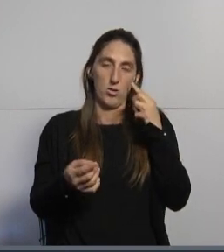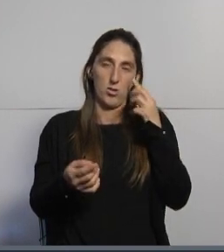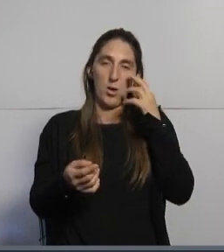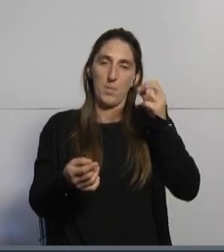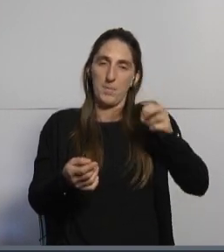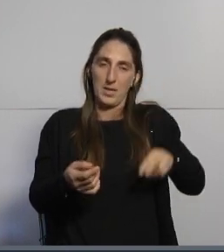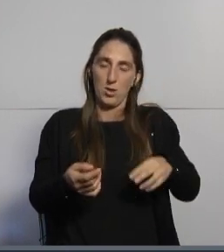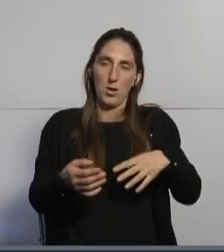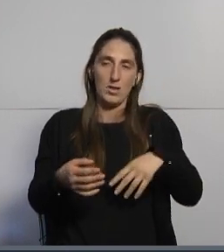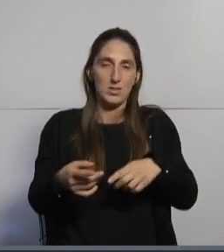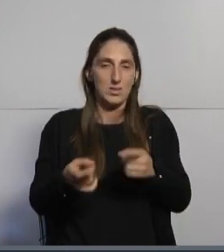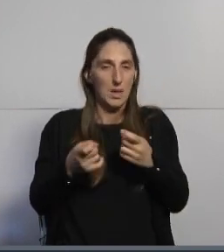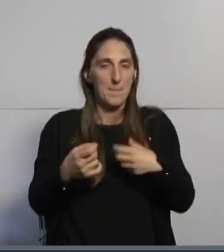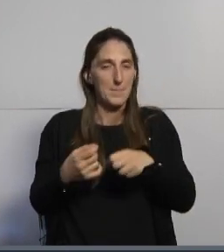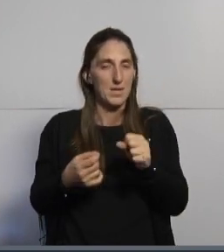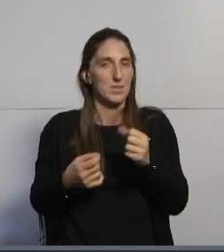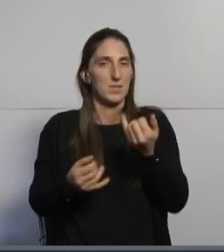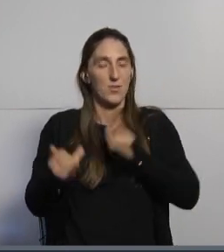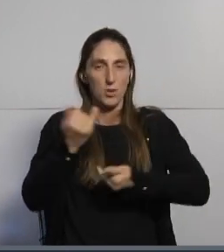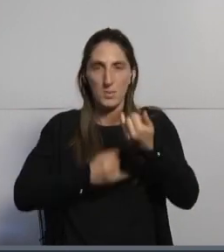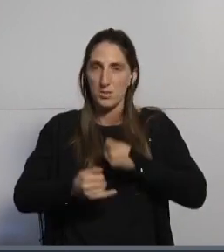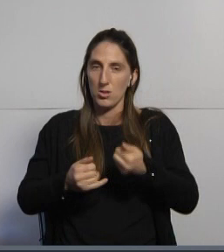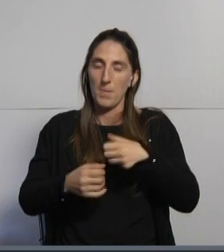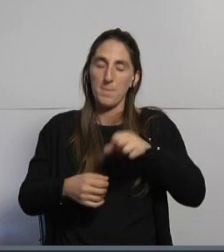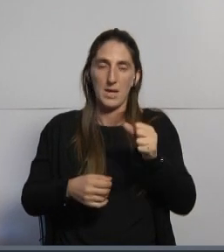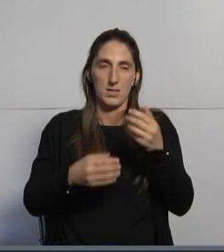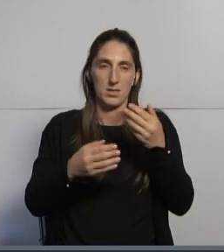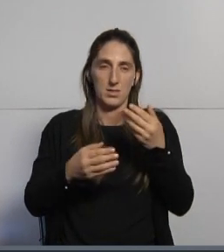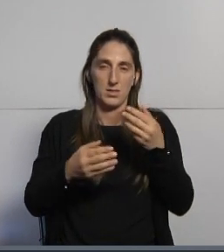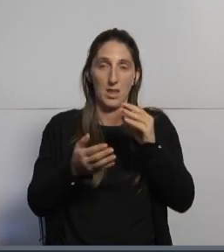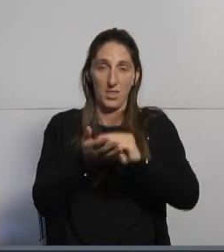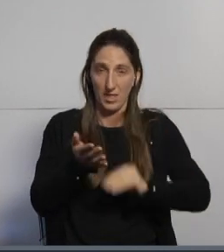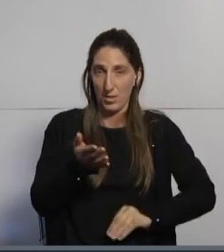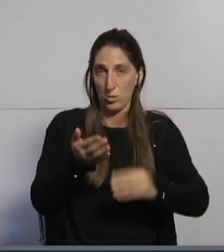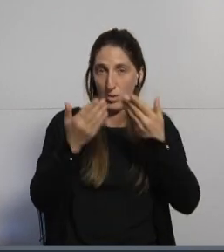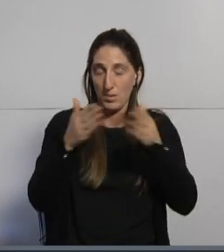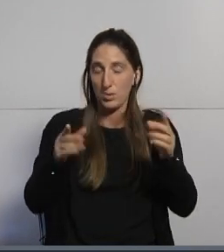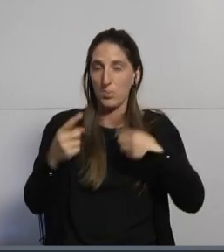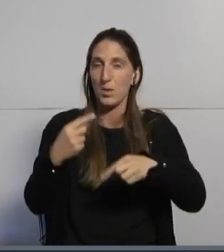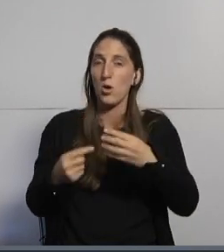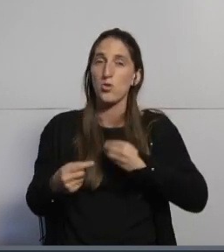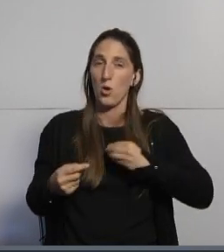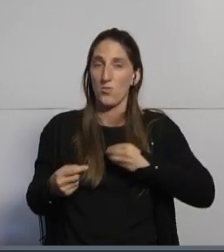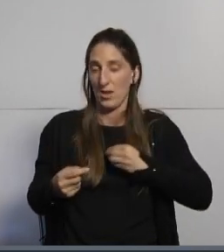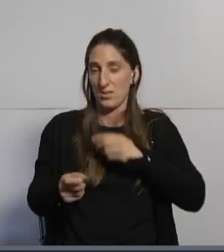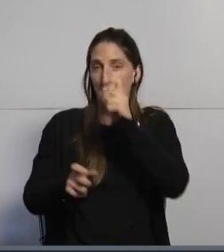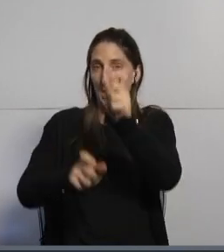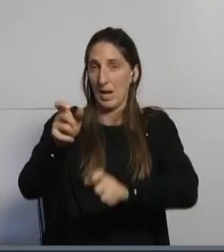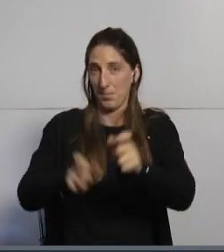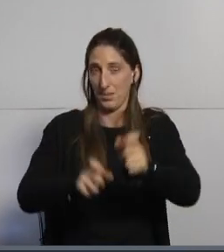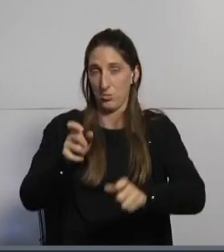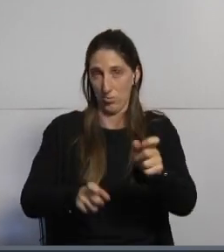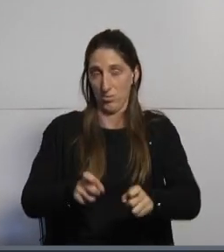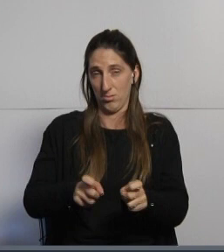más información y más datos, haber muchos datos abiertos, pero para esto tiene que haber confianza por parte de la ciudadanía